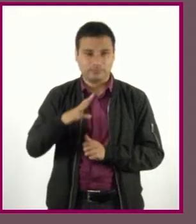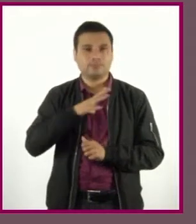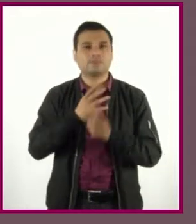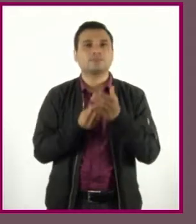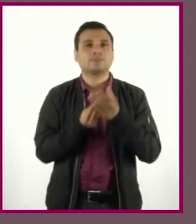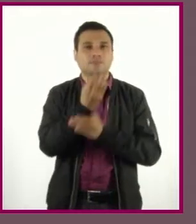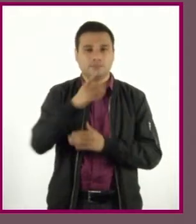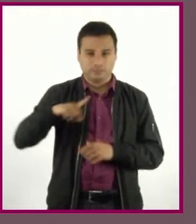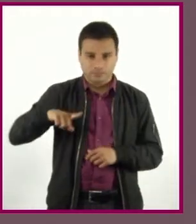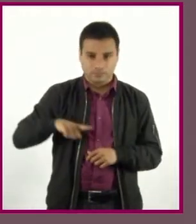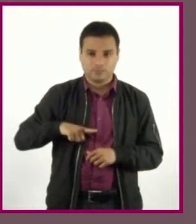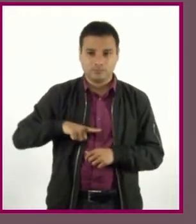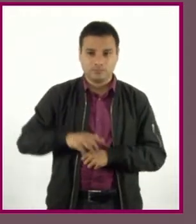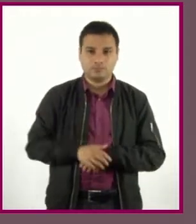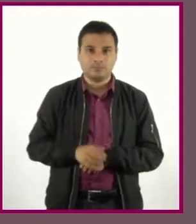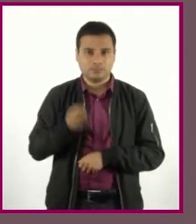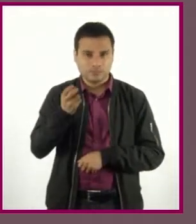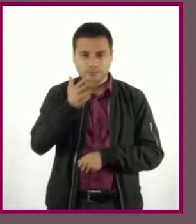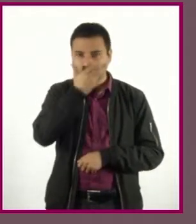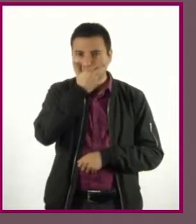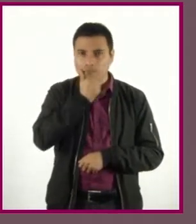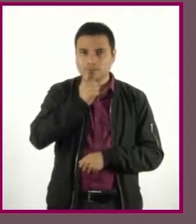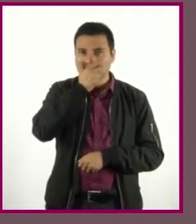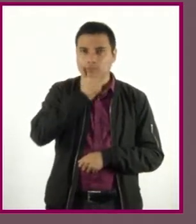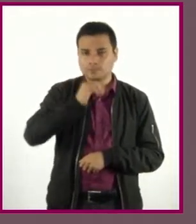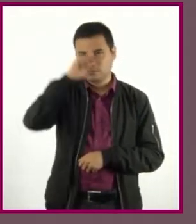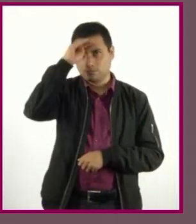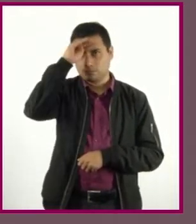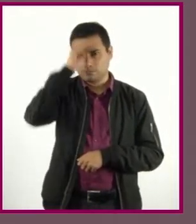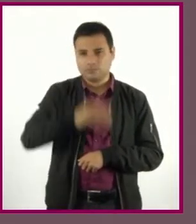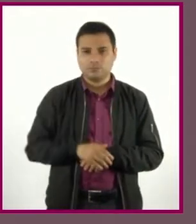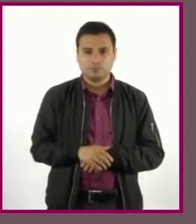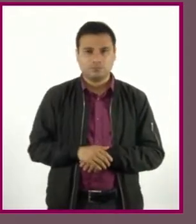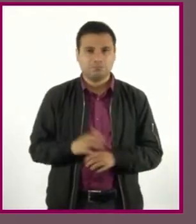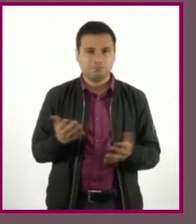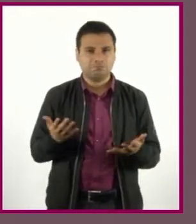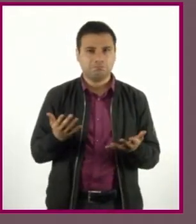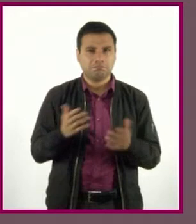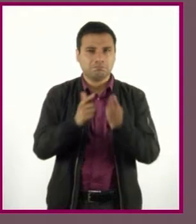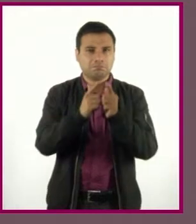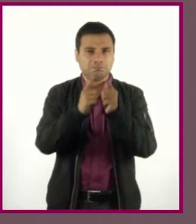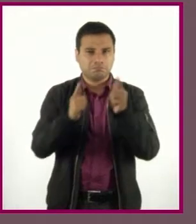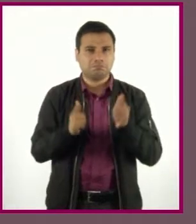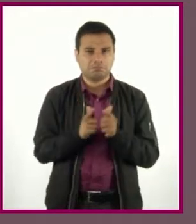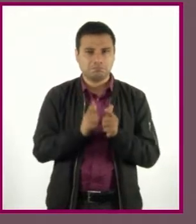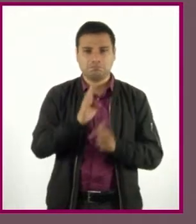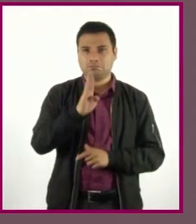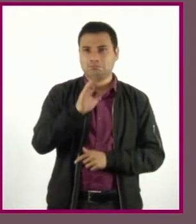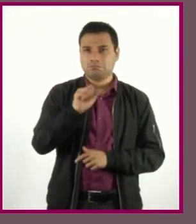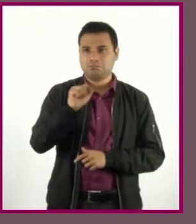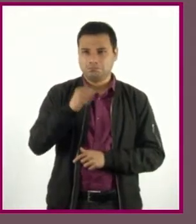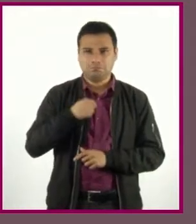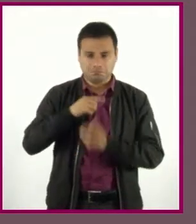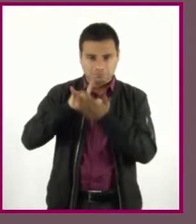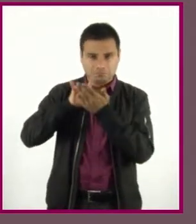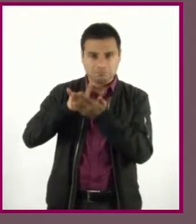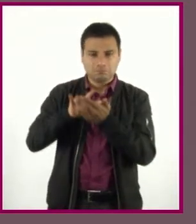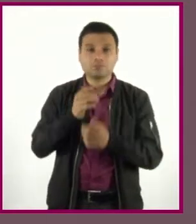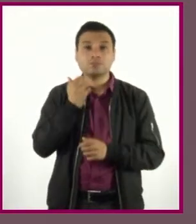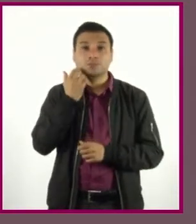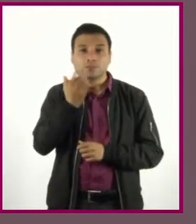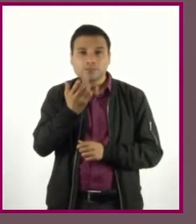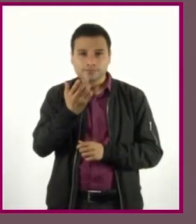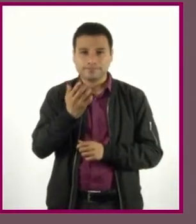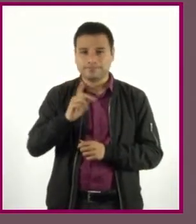gobierno. Este militar apoyaba la ideología de Baas, un partido político que buscaba la unificación de